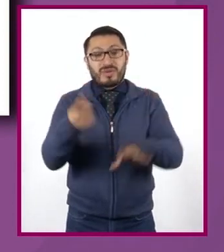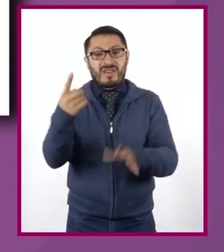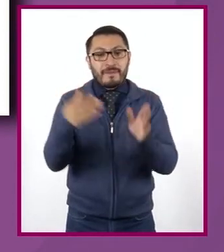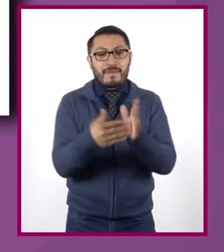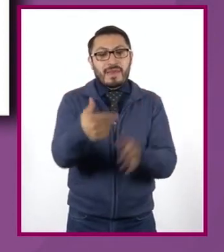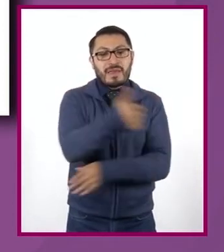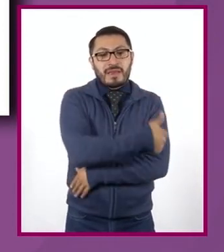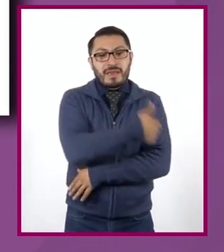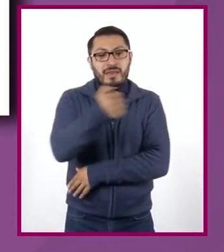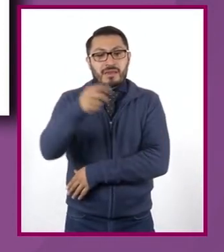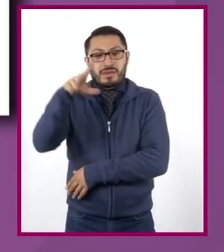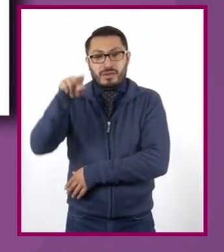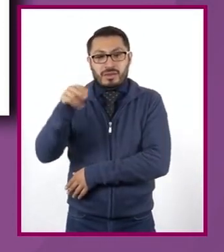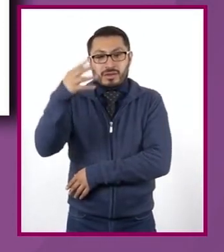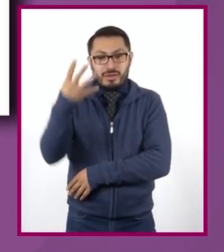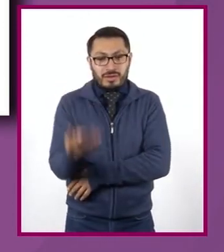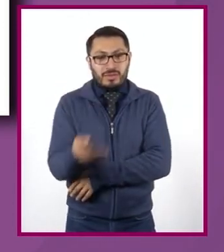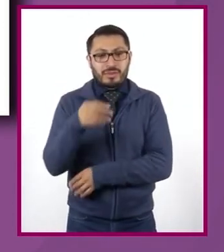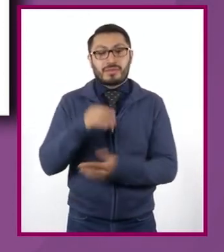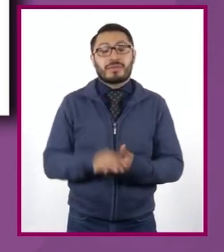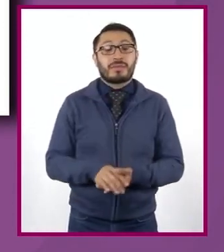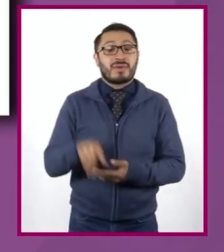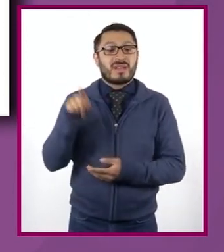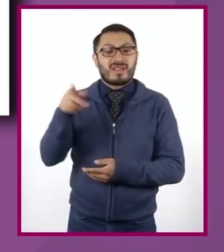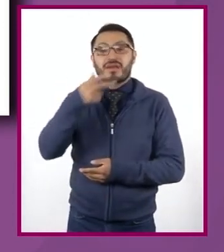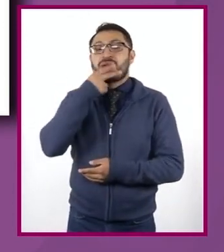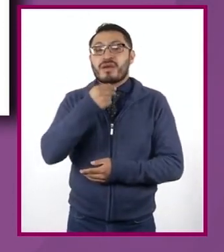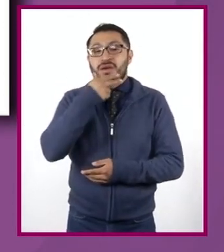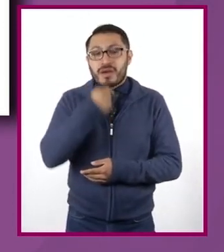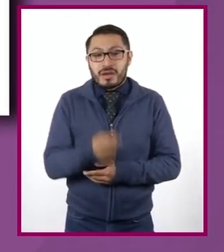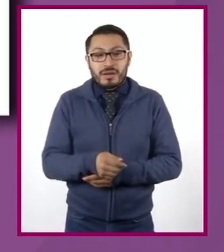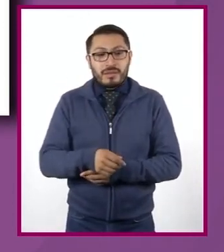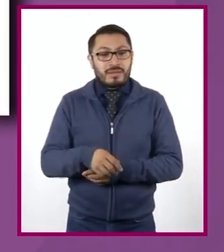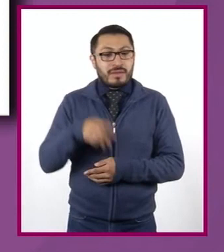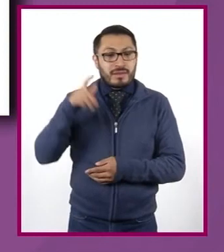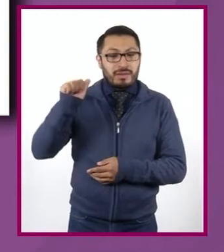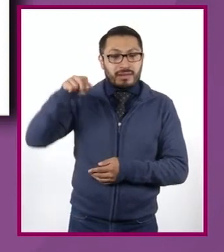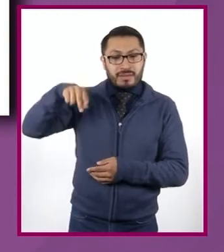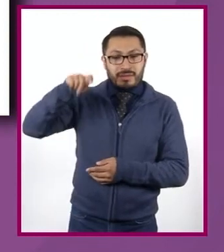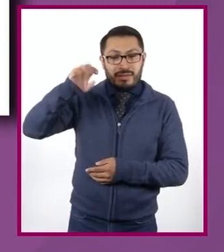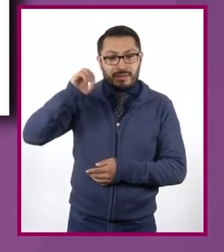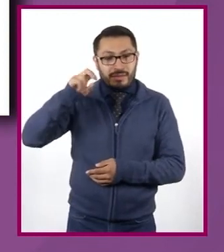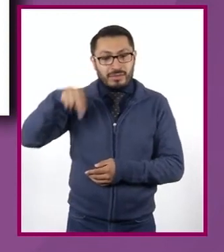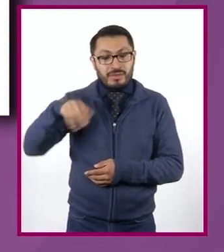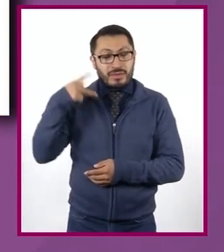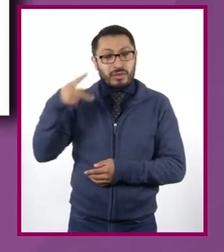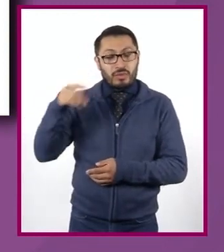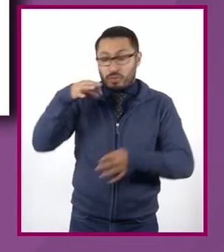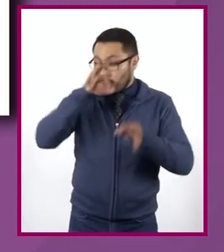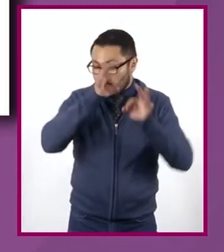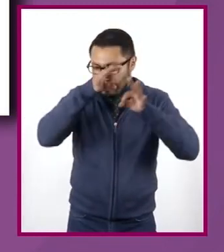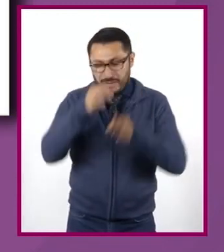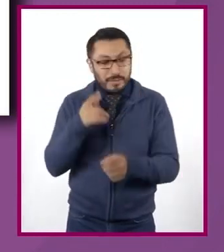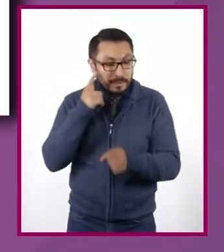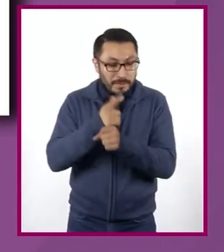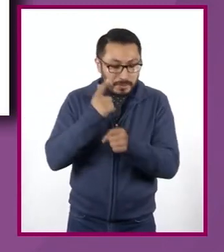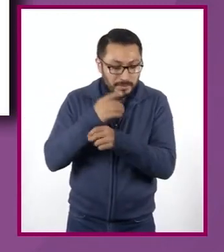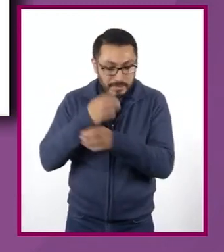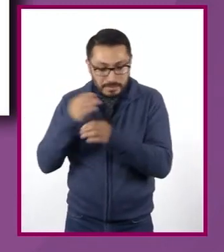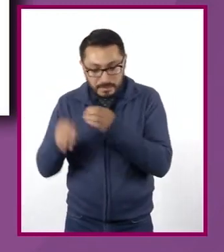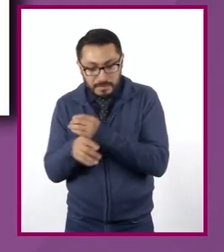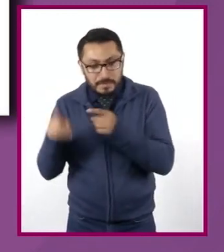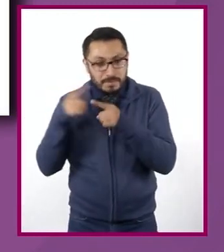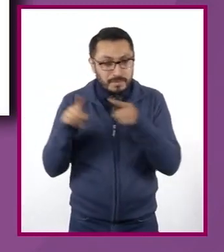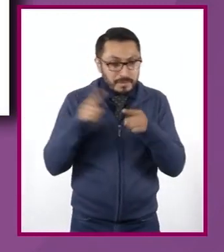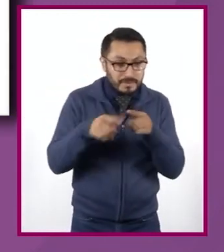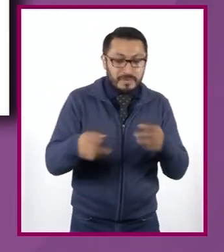por Antoine van Leeuwenhoek, quien también hizo su propio microscopio. Él ya vio algunas cosas más complejas y las